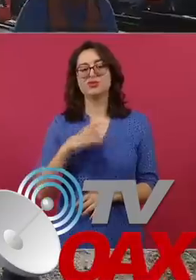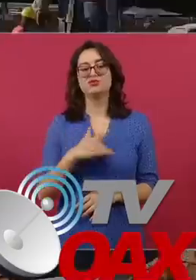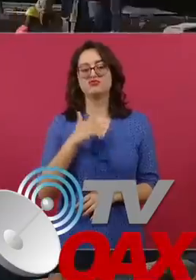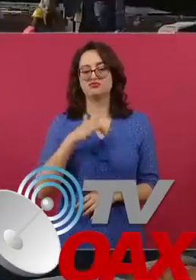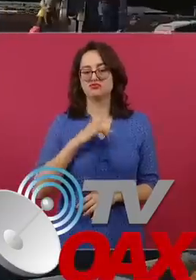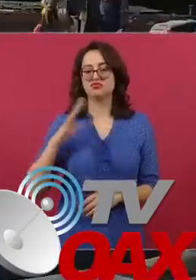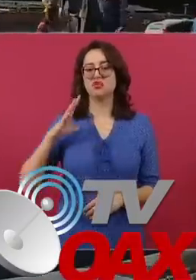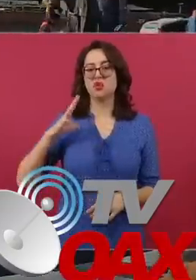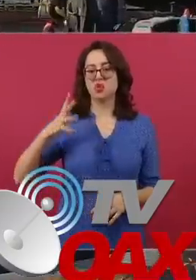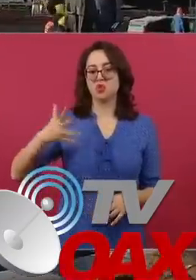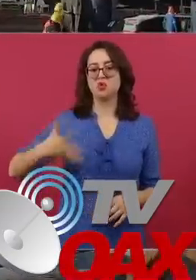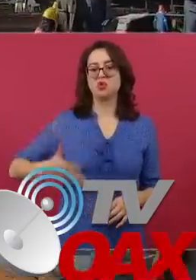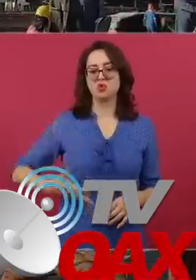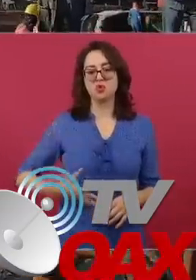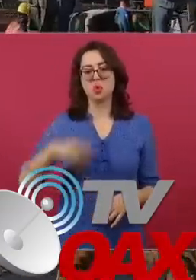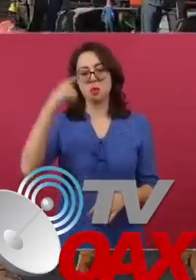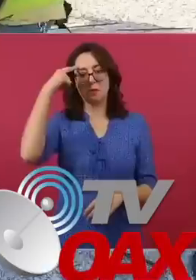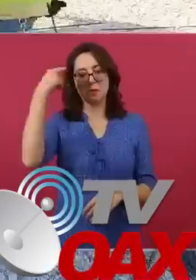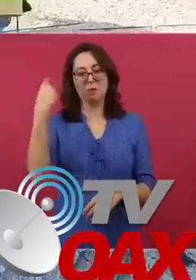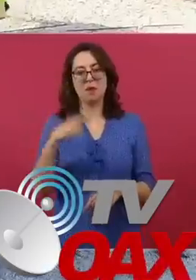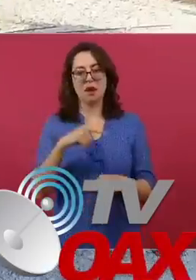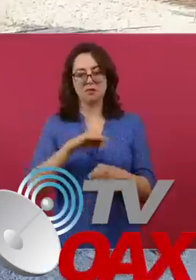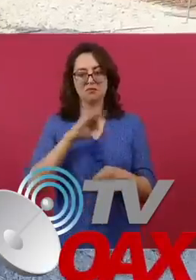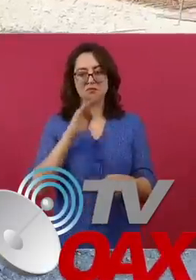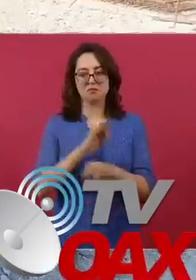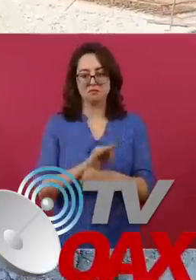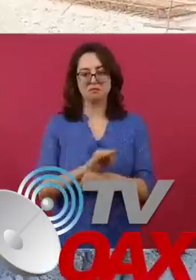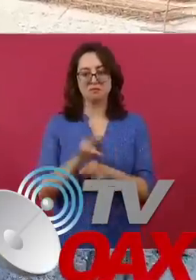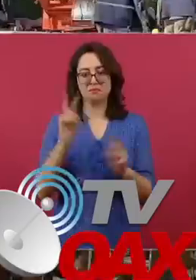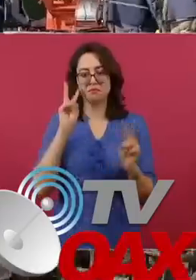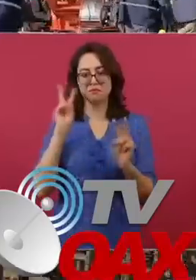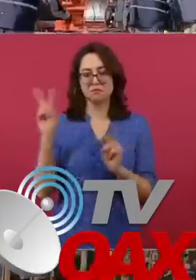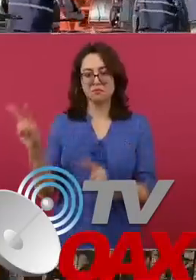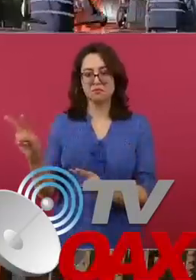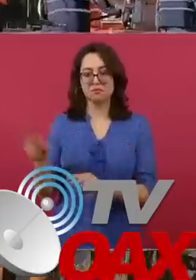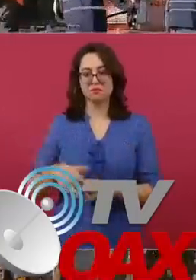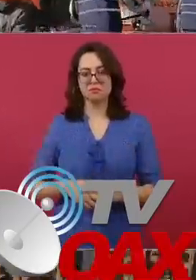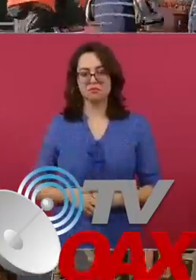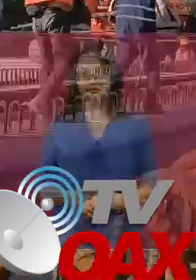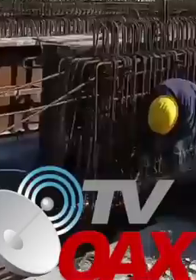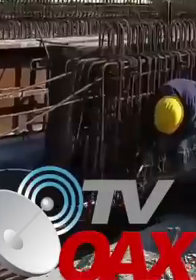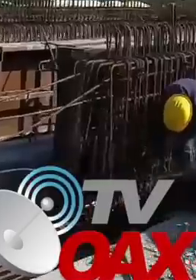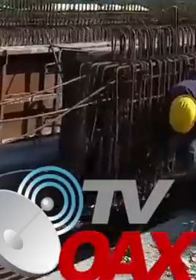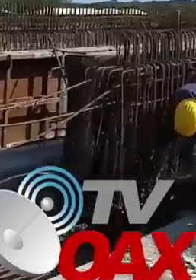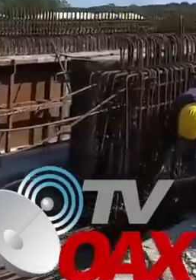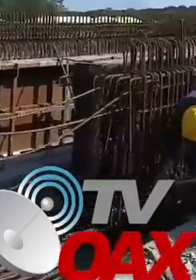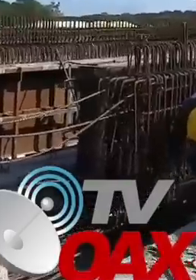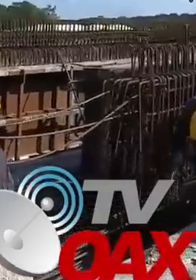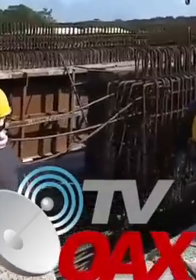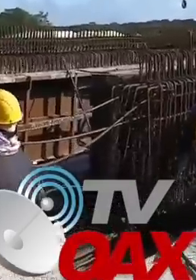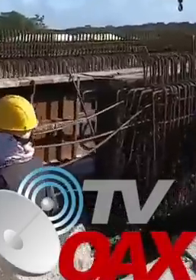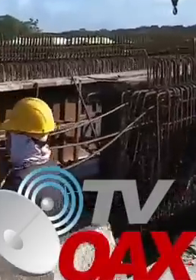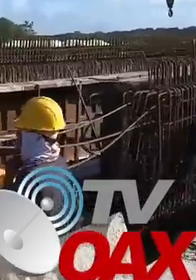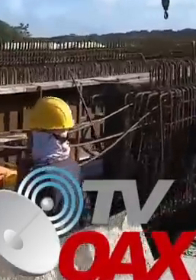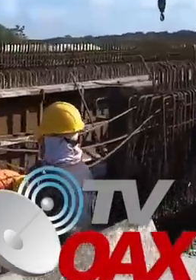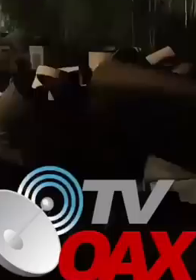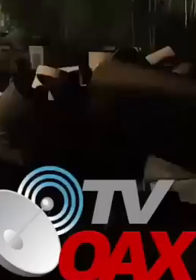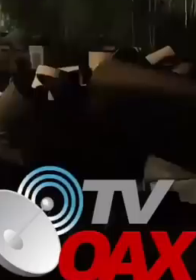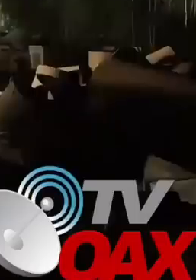importante para garantizar que la obra se ejecuta 24/7 de